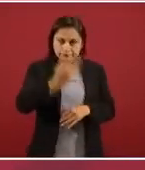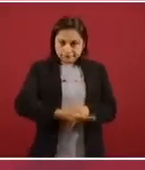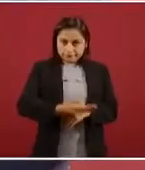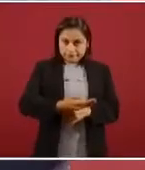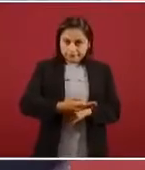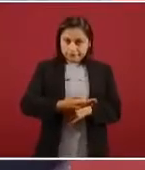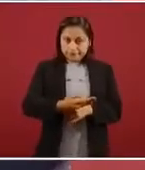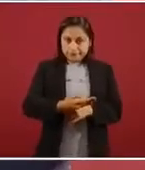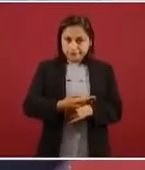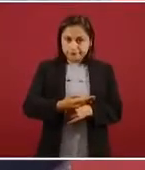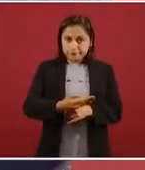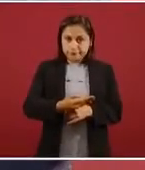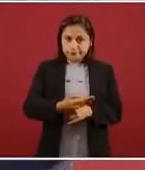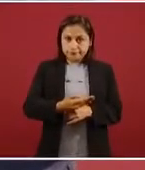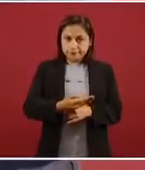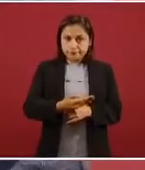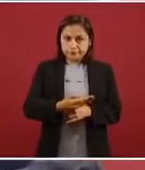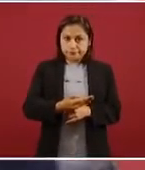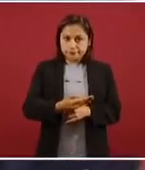se